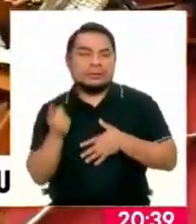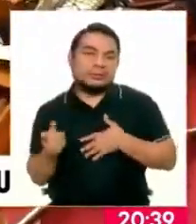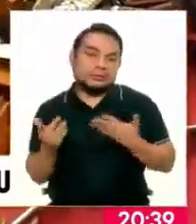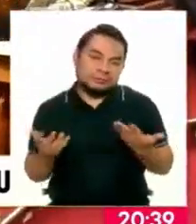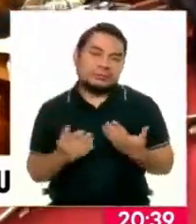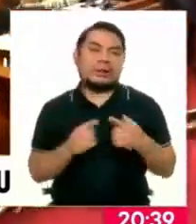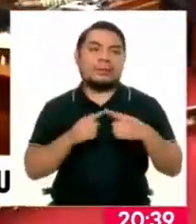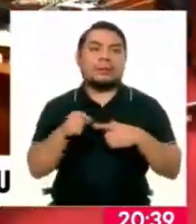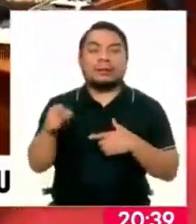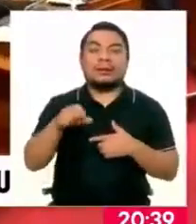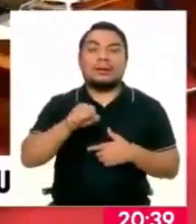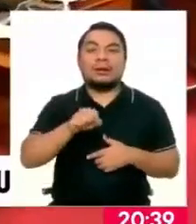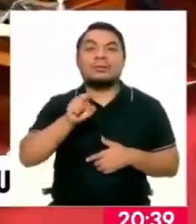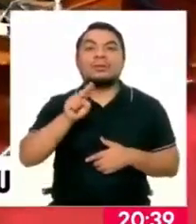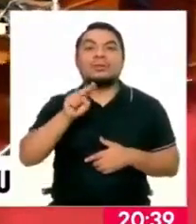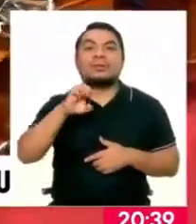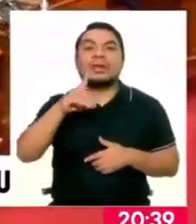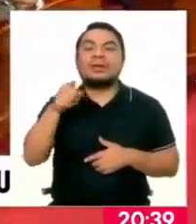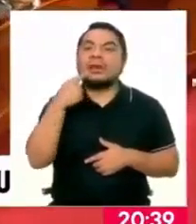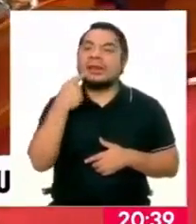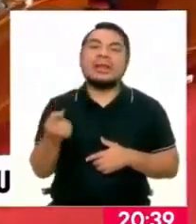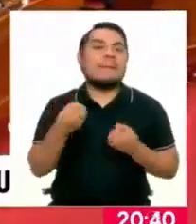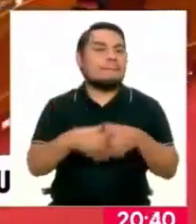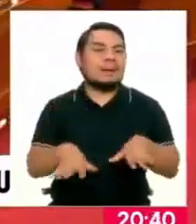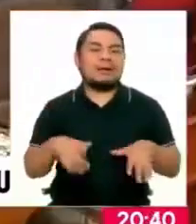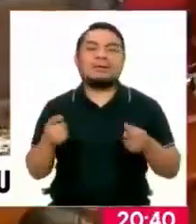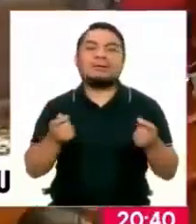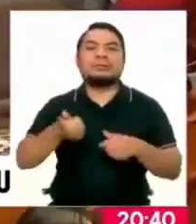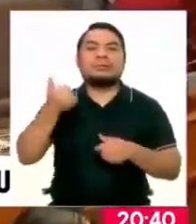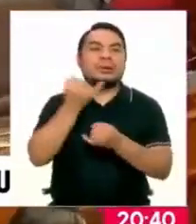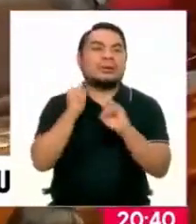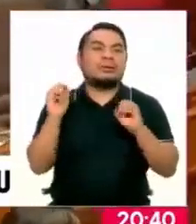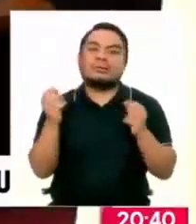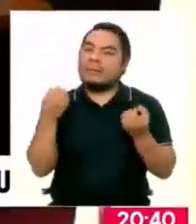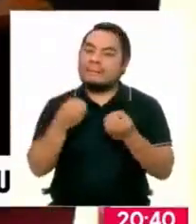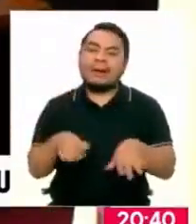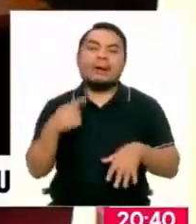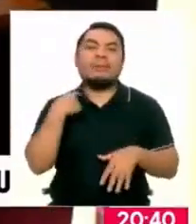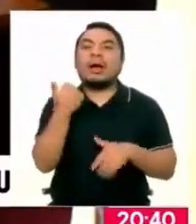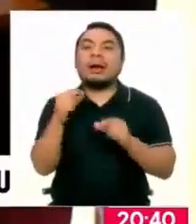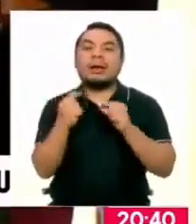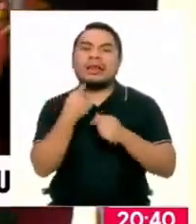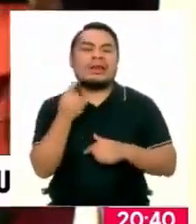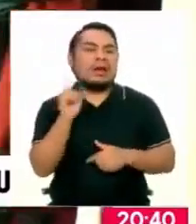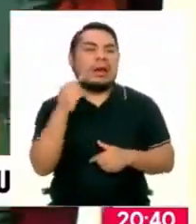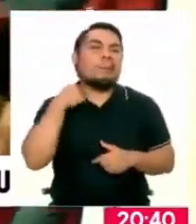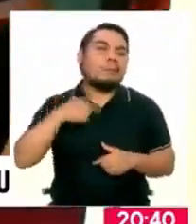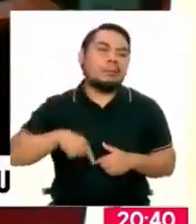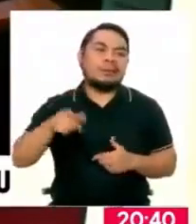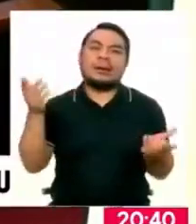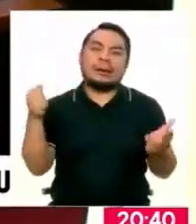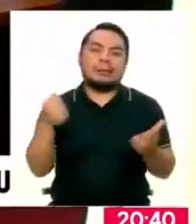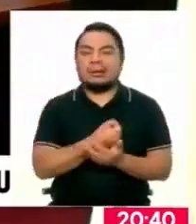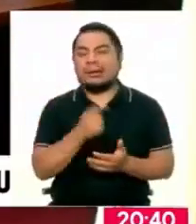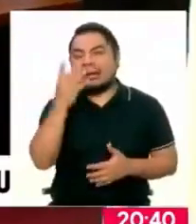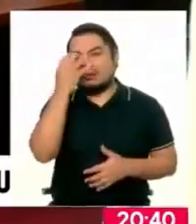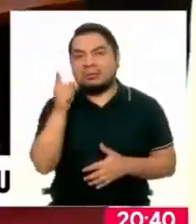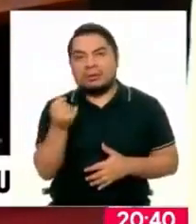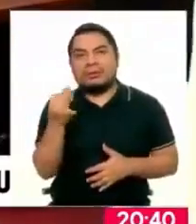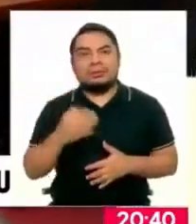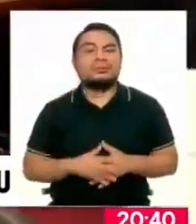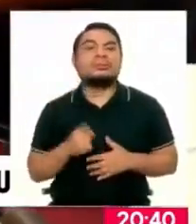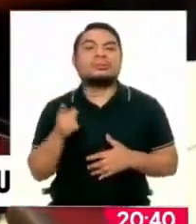la Sunedu perdió autonomía, perdió esta capacidad de poder revisar la calidad de